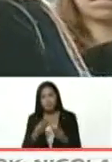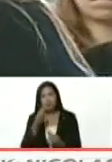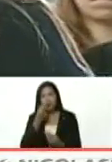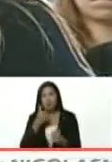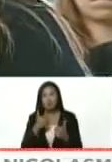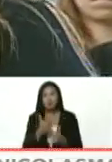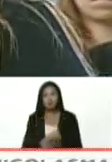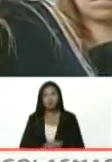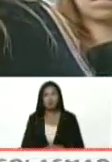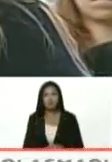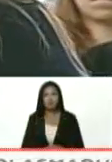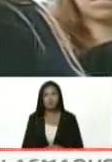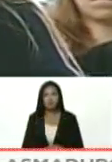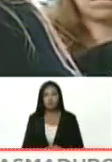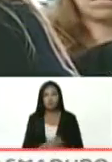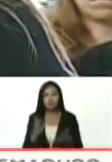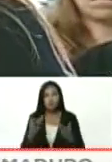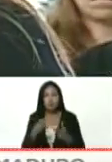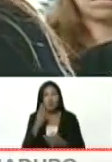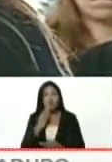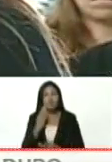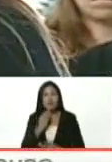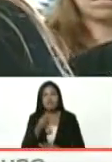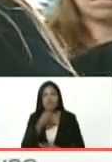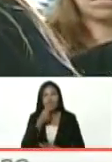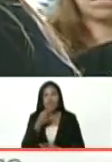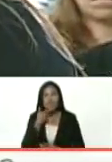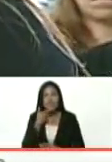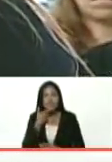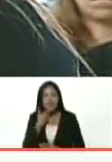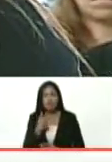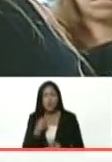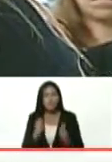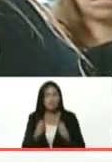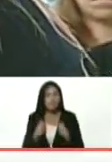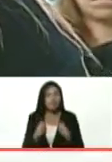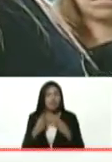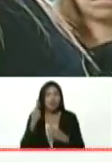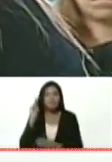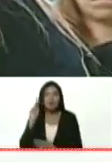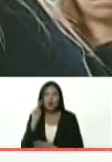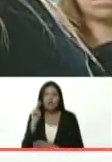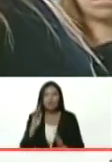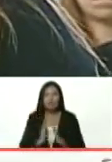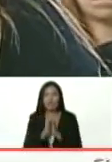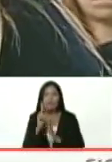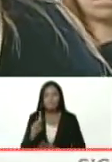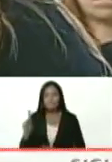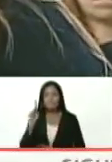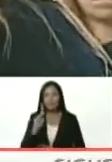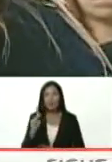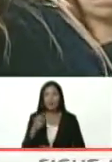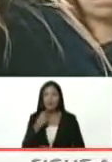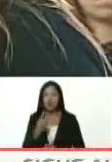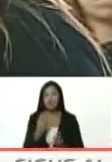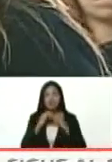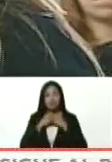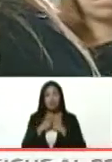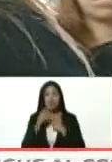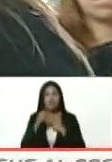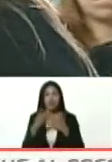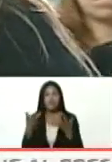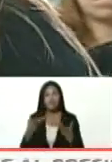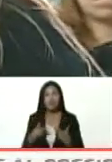alimentos. Vengo, presidente, de una experiencia hermosísima en la parroquia San Pedro, profe Aristóbulo, como le comenté. Vengo